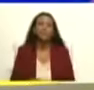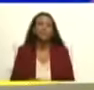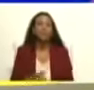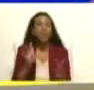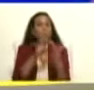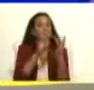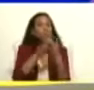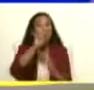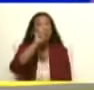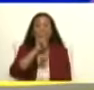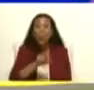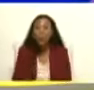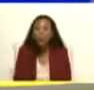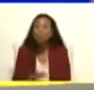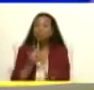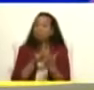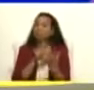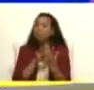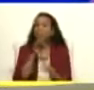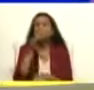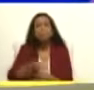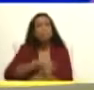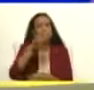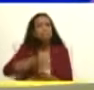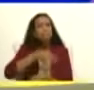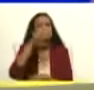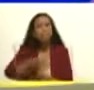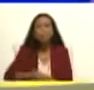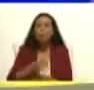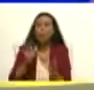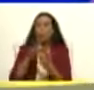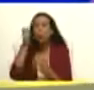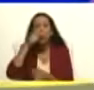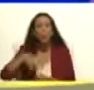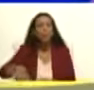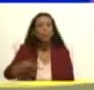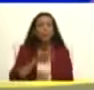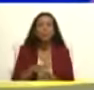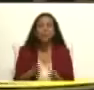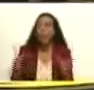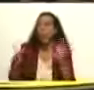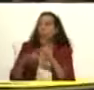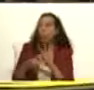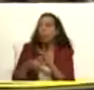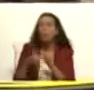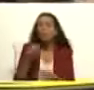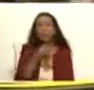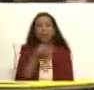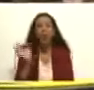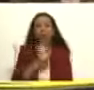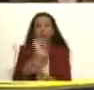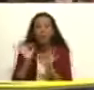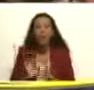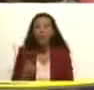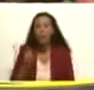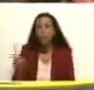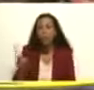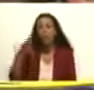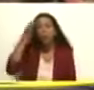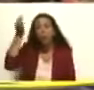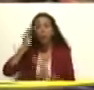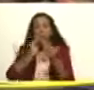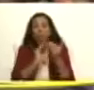contacto diario, el contacto permanente lo tenemos con nuestro pueblo. Articulamos perfectamente con